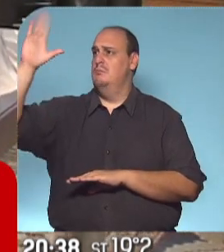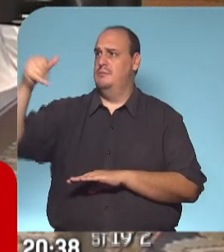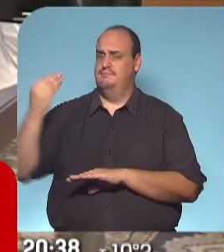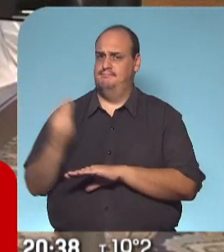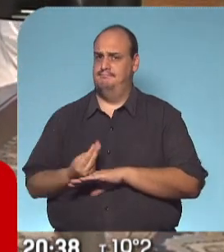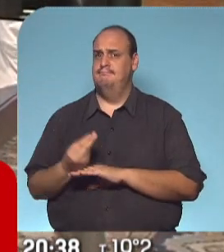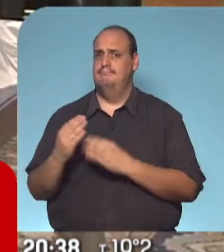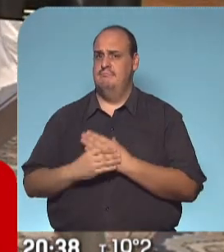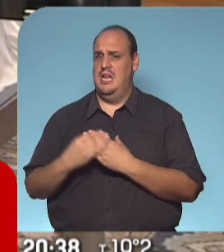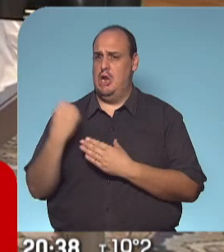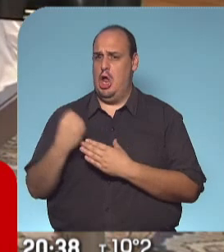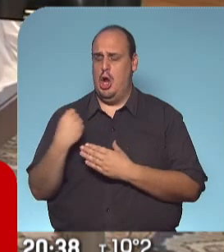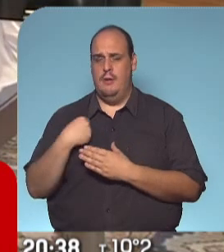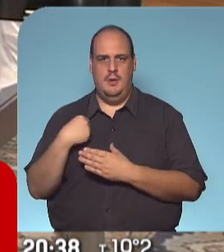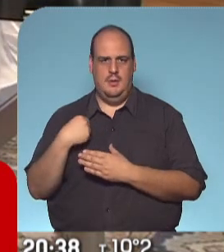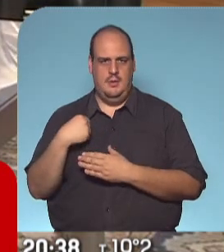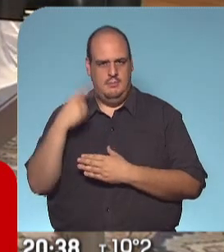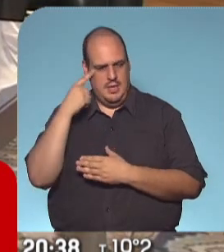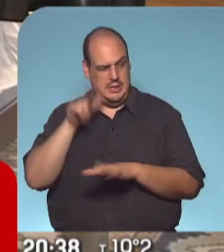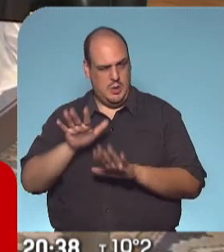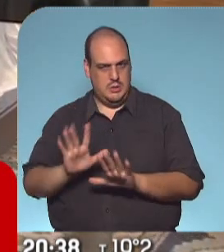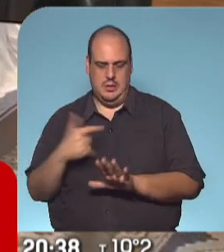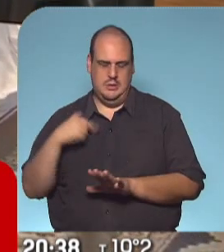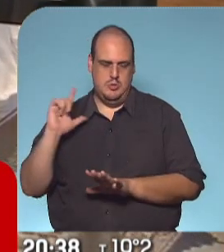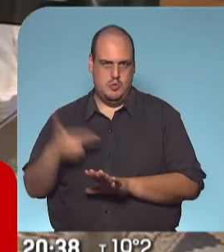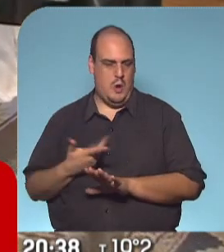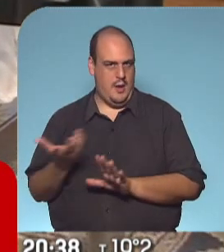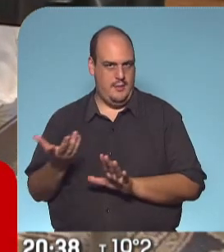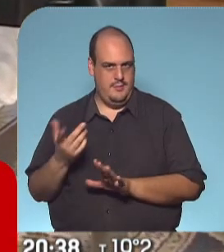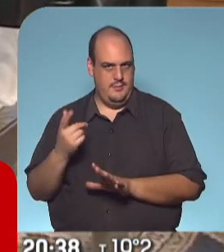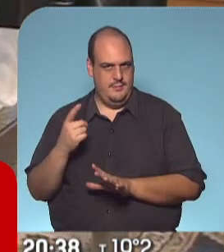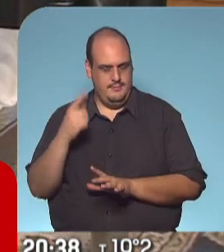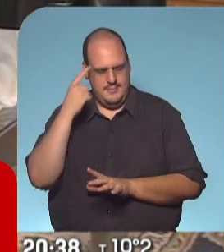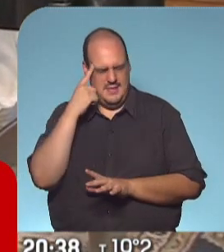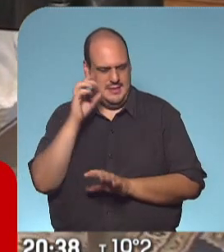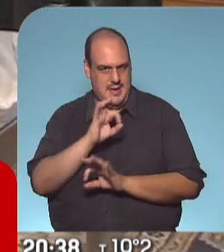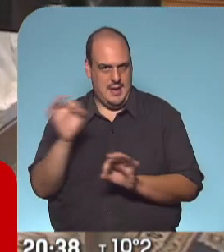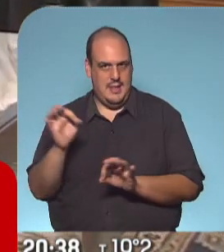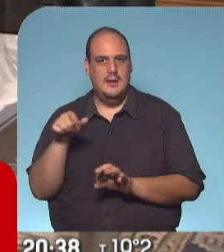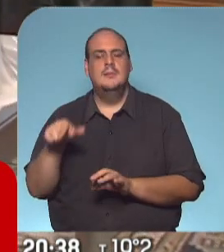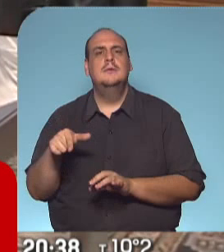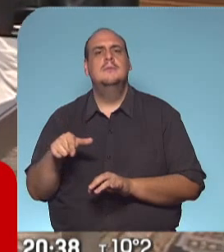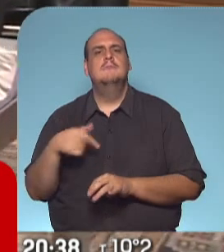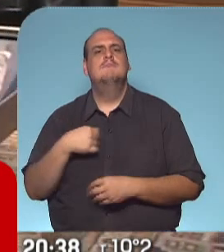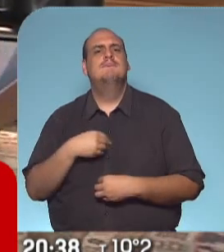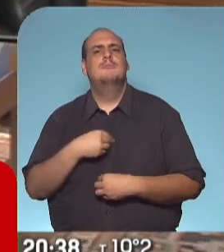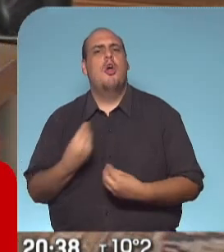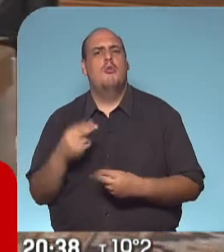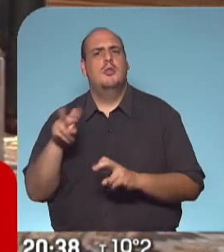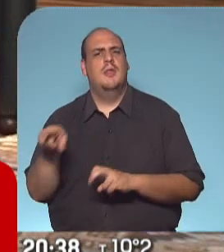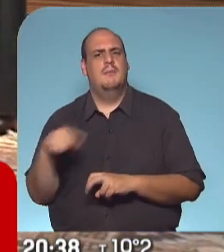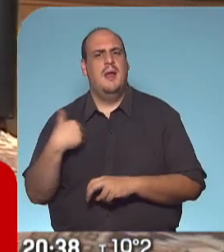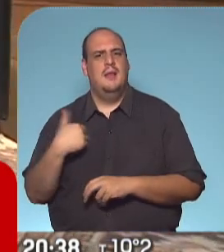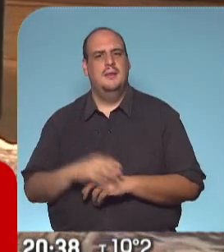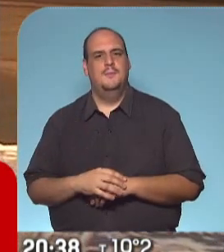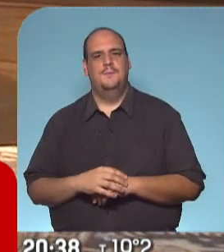nadie imaginaba esta situación. ¿Cómo se encuentra viviendo este momento de la Argentina?